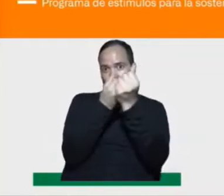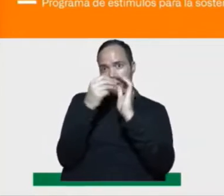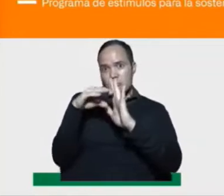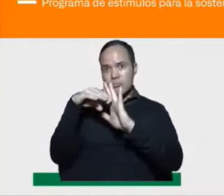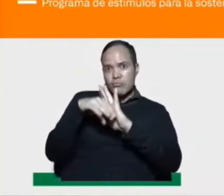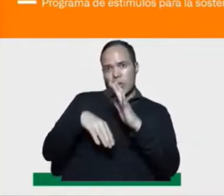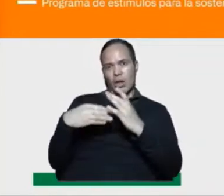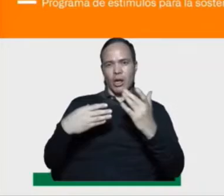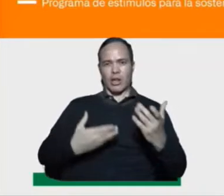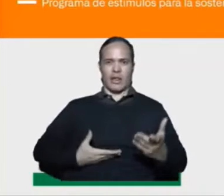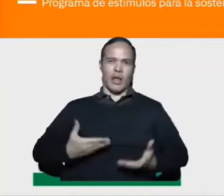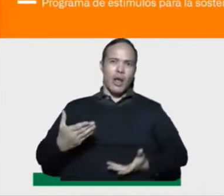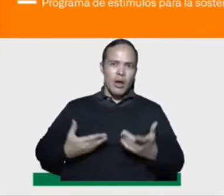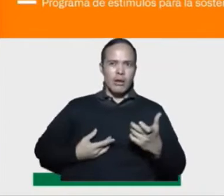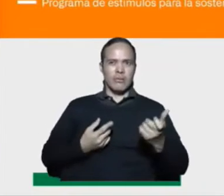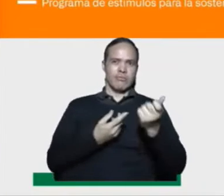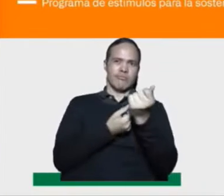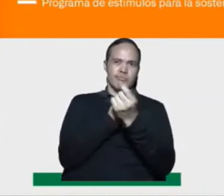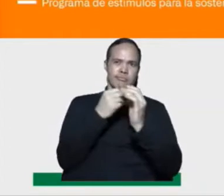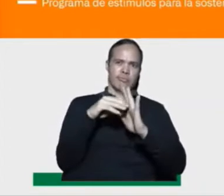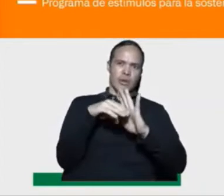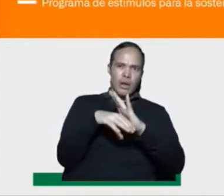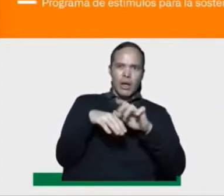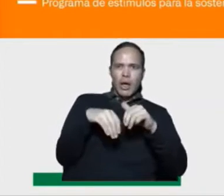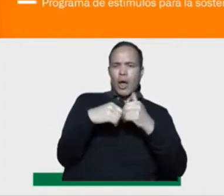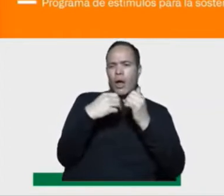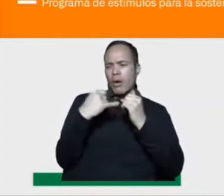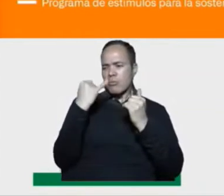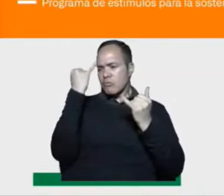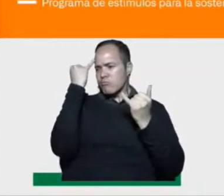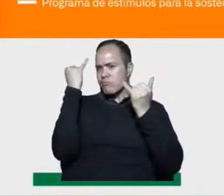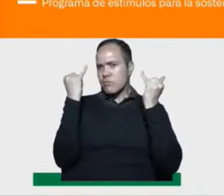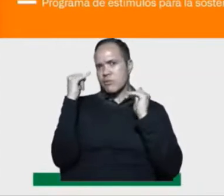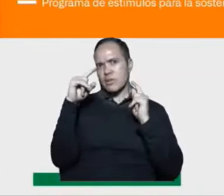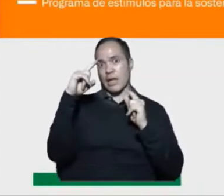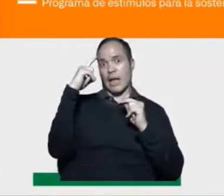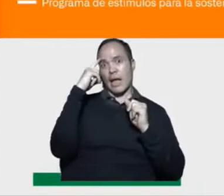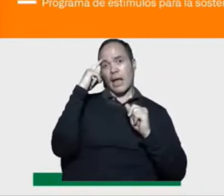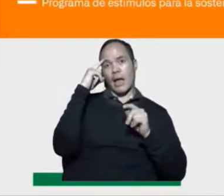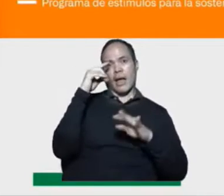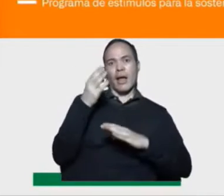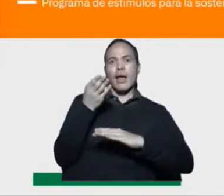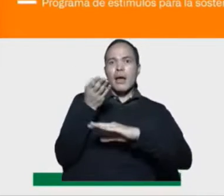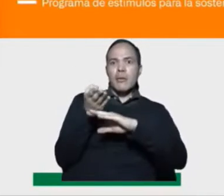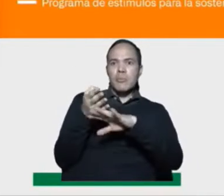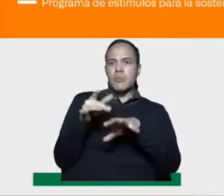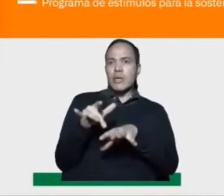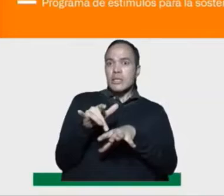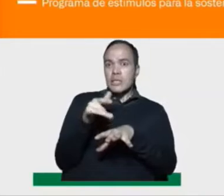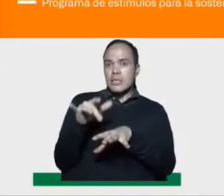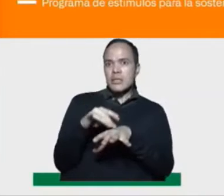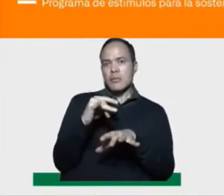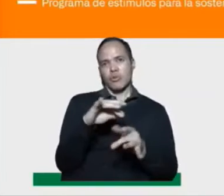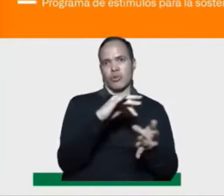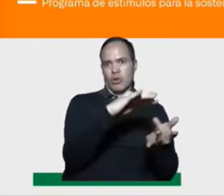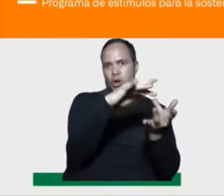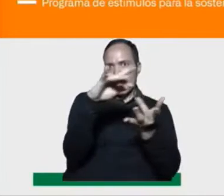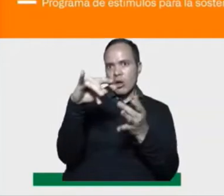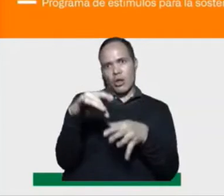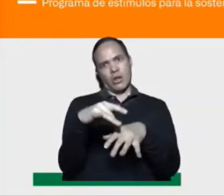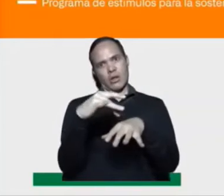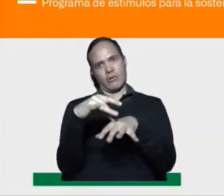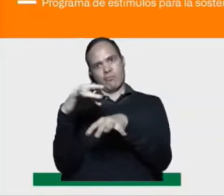por primera vez un modelo de estímulos para la reactivación económica del turismo. Fue un poco complejo dentro de la figura